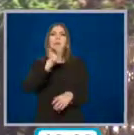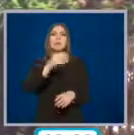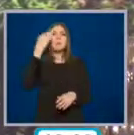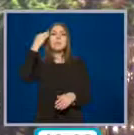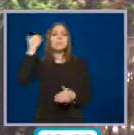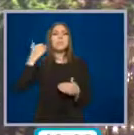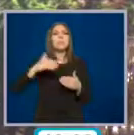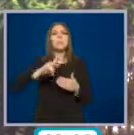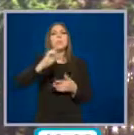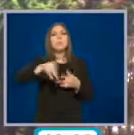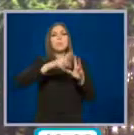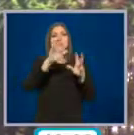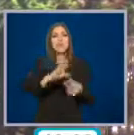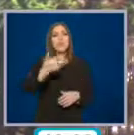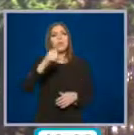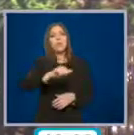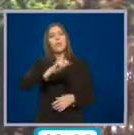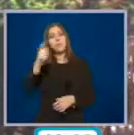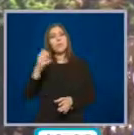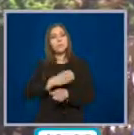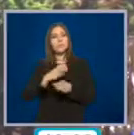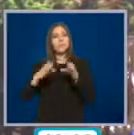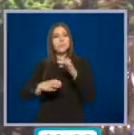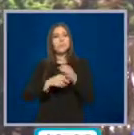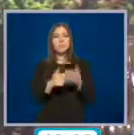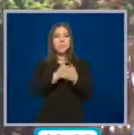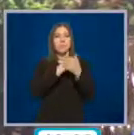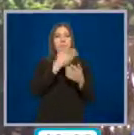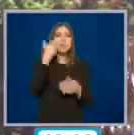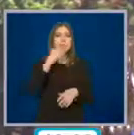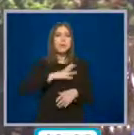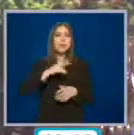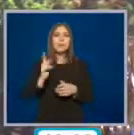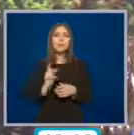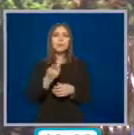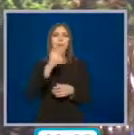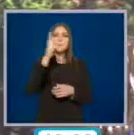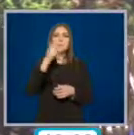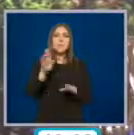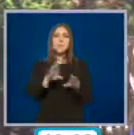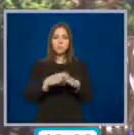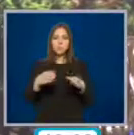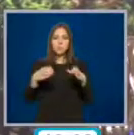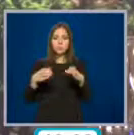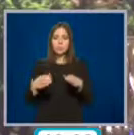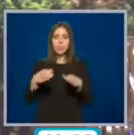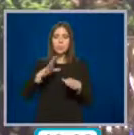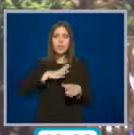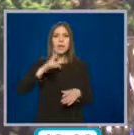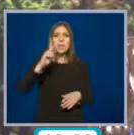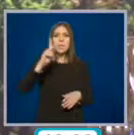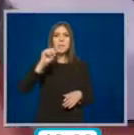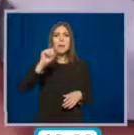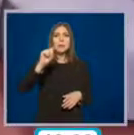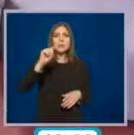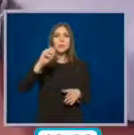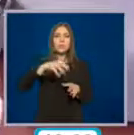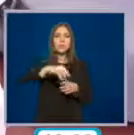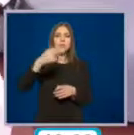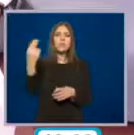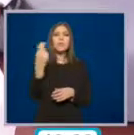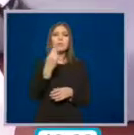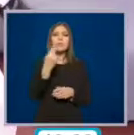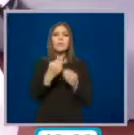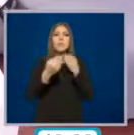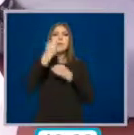la que también podemos ayudar a los gatos es, ahorita veíamos unas imágenes de una plantita como una maceta, un pasto, ¿no? Los gatos también requieren